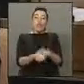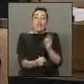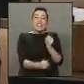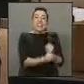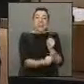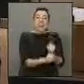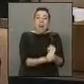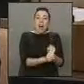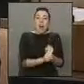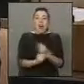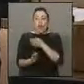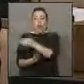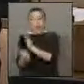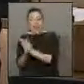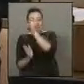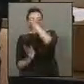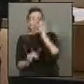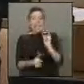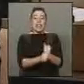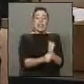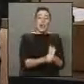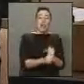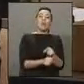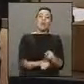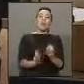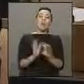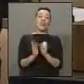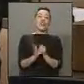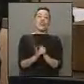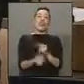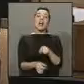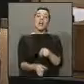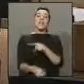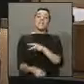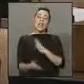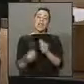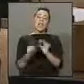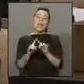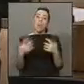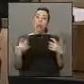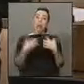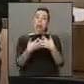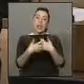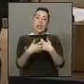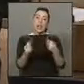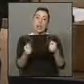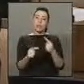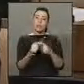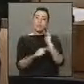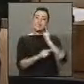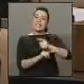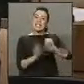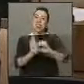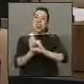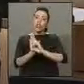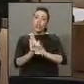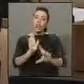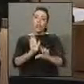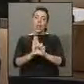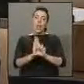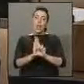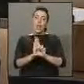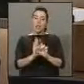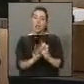Código del Trabajo. La igualdad de trato en el Chile de hoy no solo es necesaria, sino también una exigencia constitucional y legal que